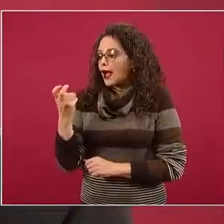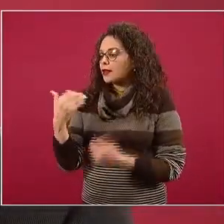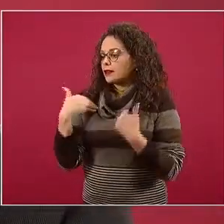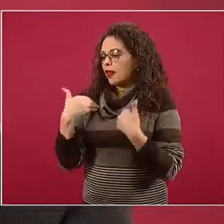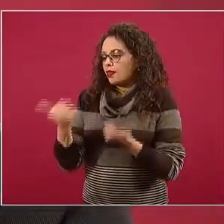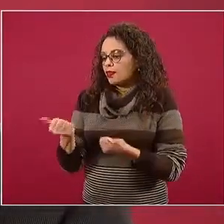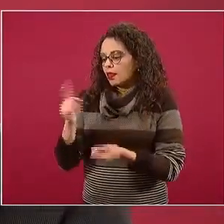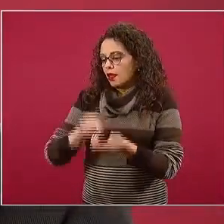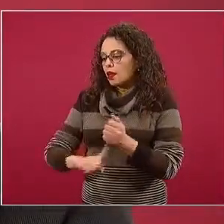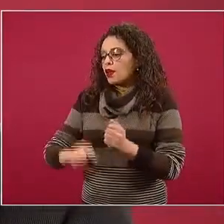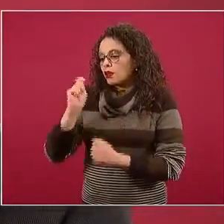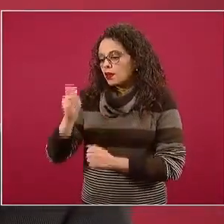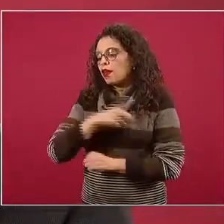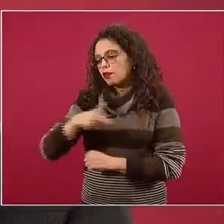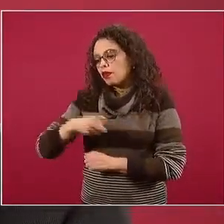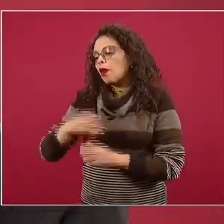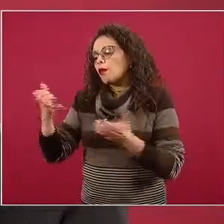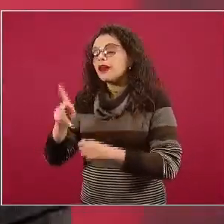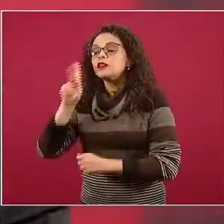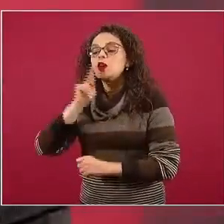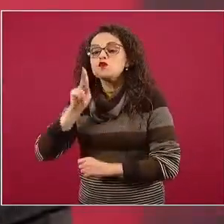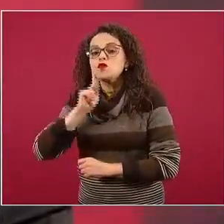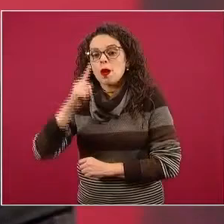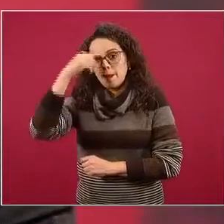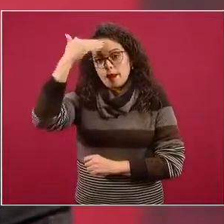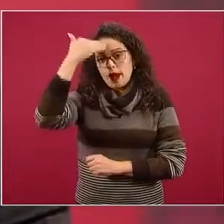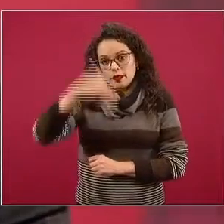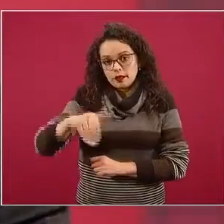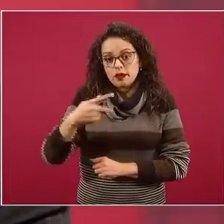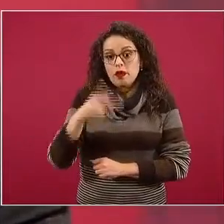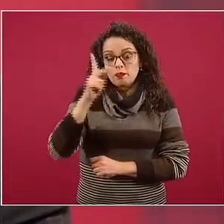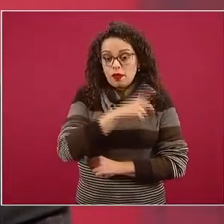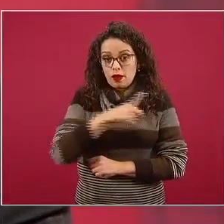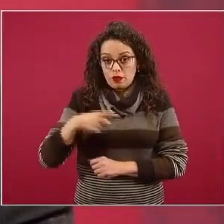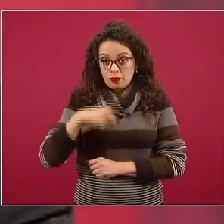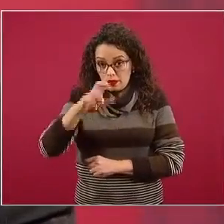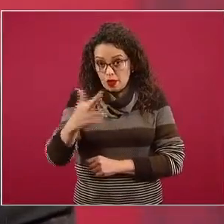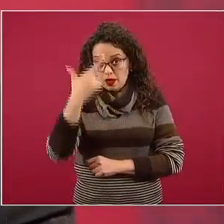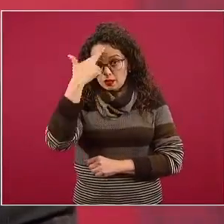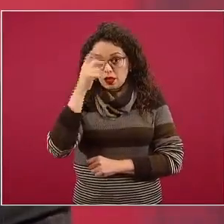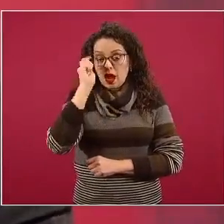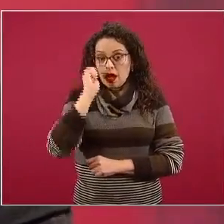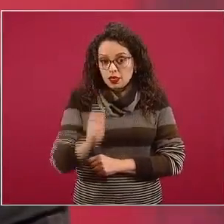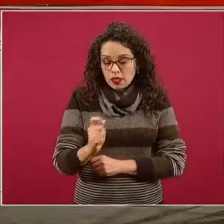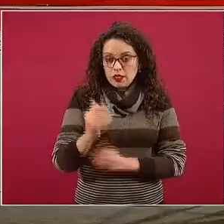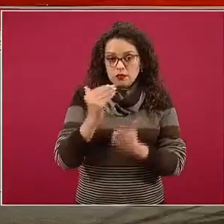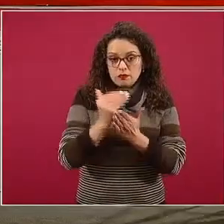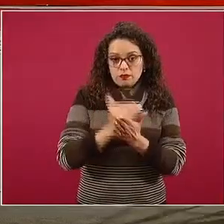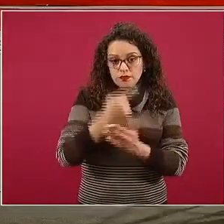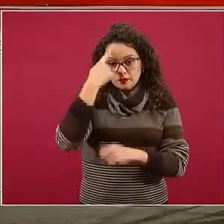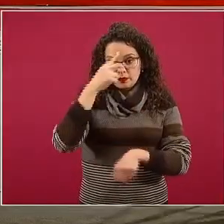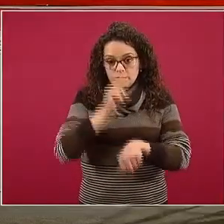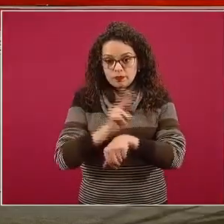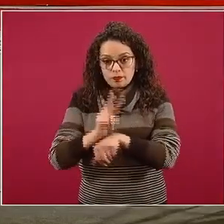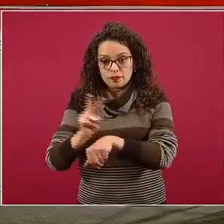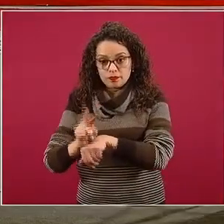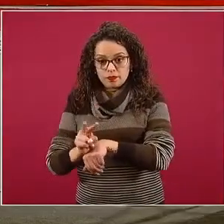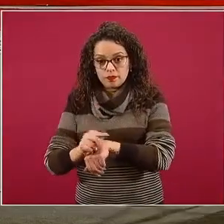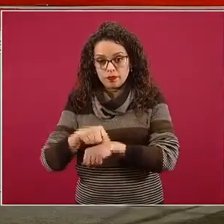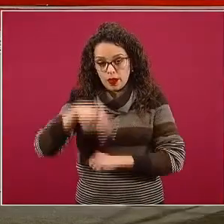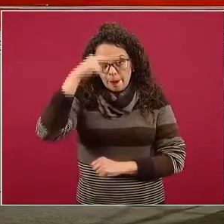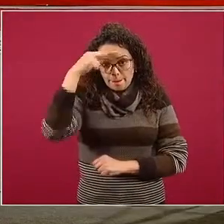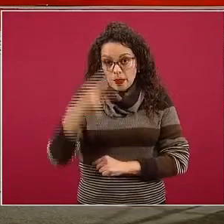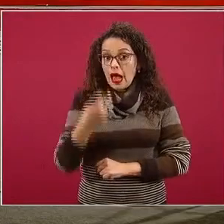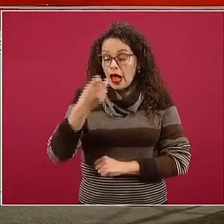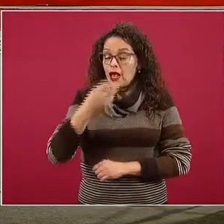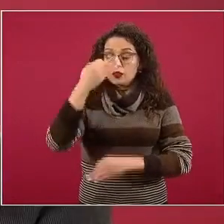la realización de las pruebas. Recordar que el lineamiento de vigilancia epidemiológica de México, este sí es para uso en todo el